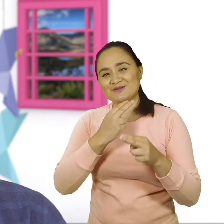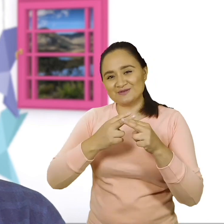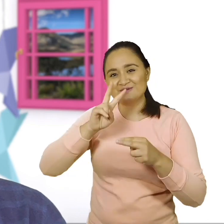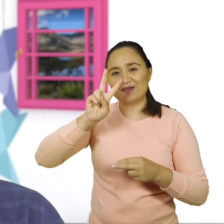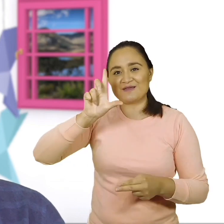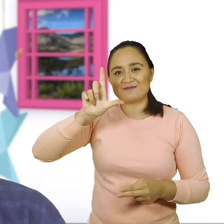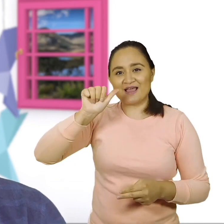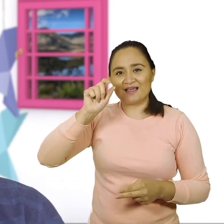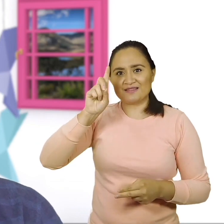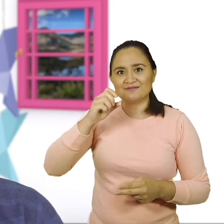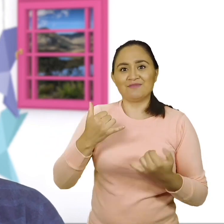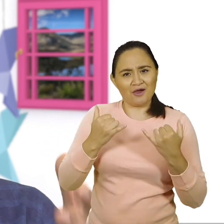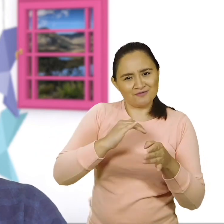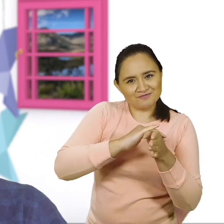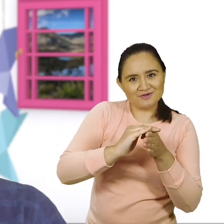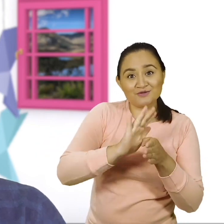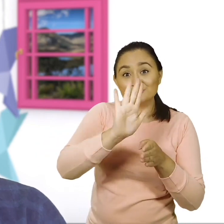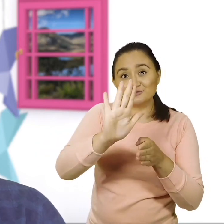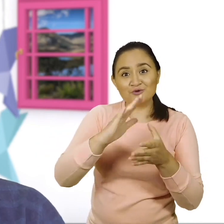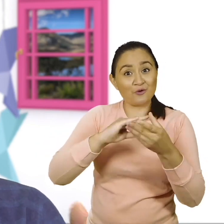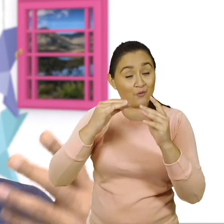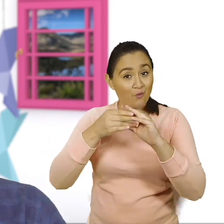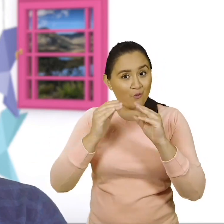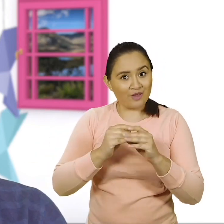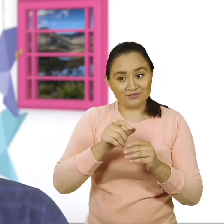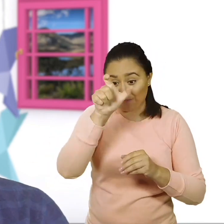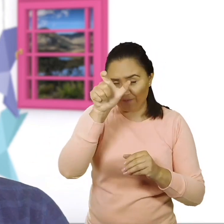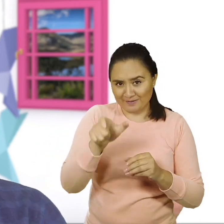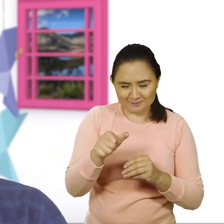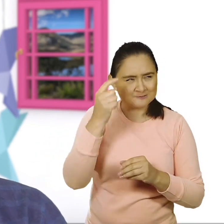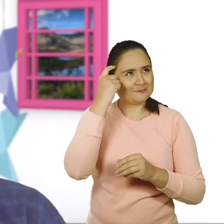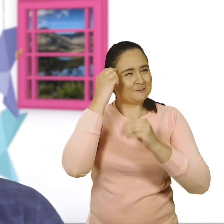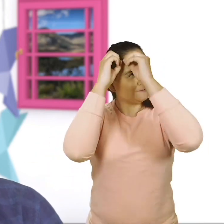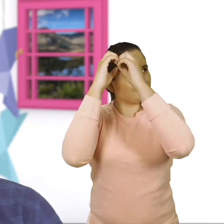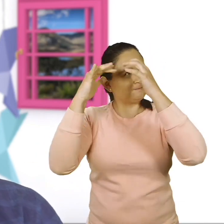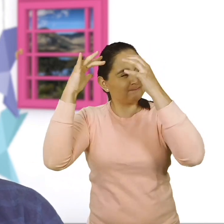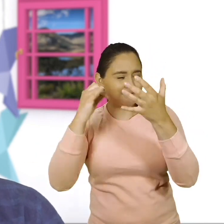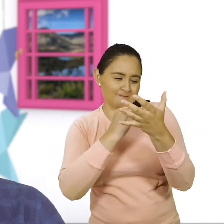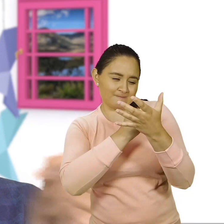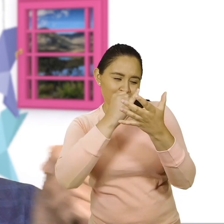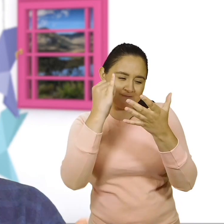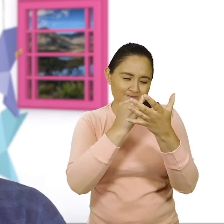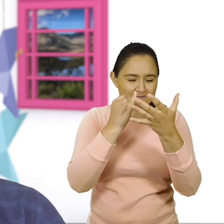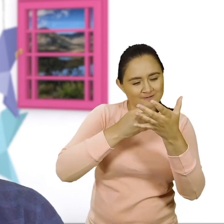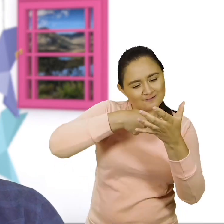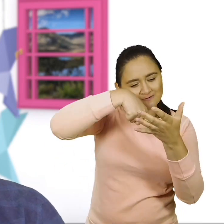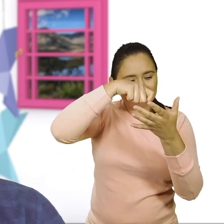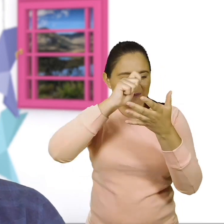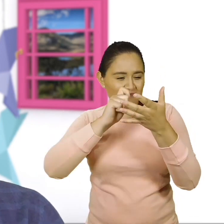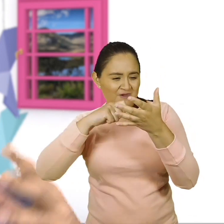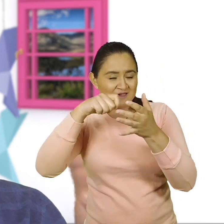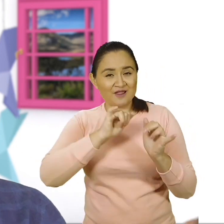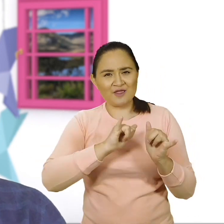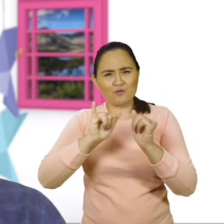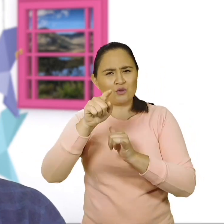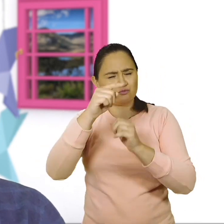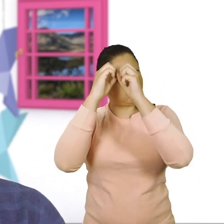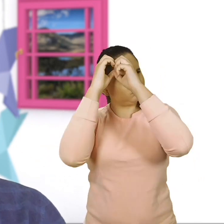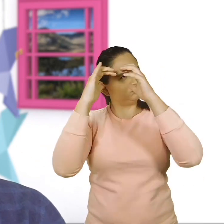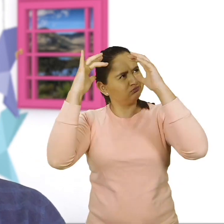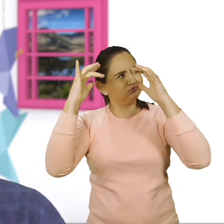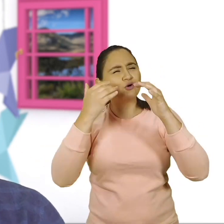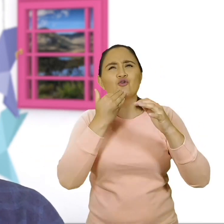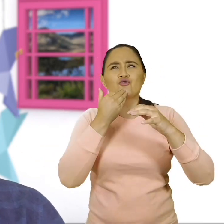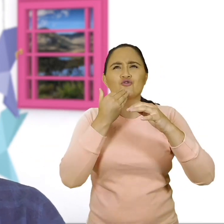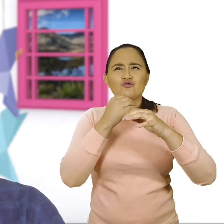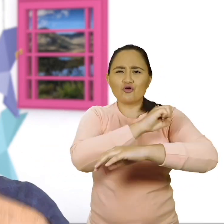de la novela El vampiro Vladimiro y yo te invito a crear tu propio personaje, a dibujarlo, a crear historias con